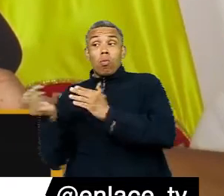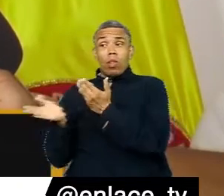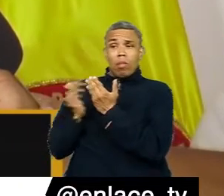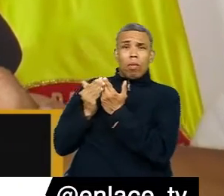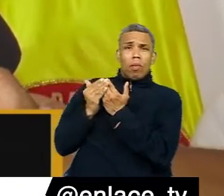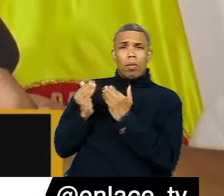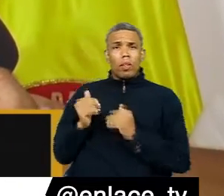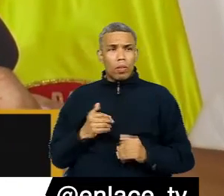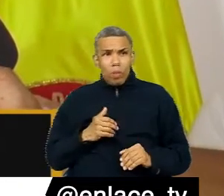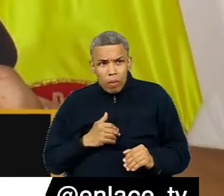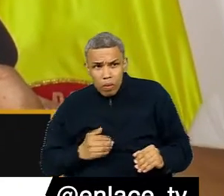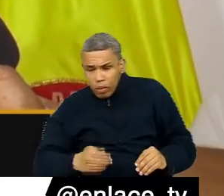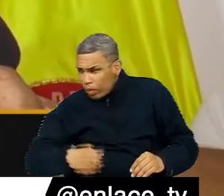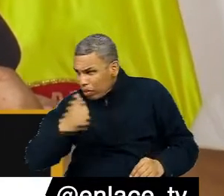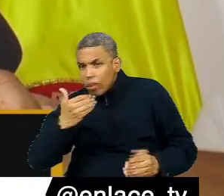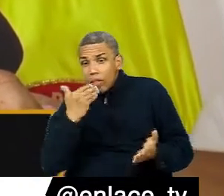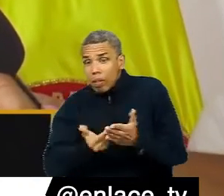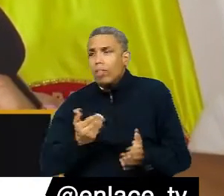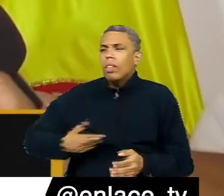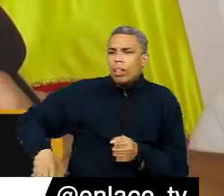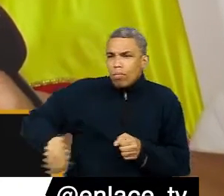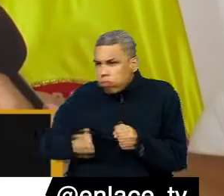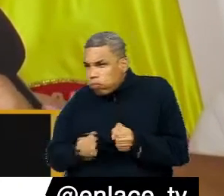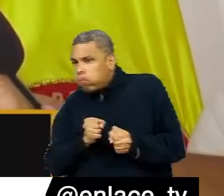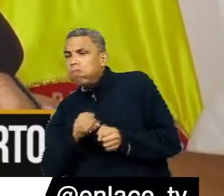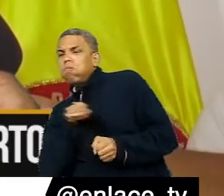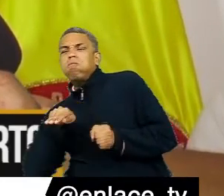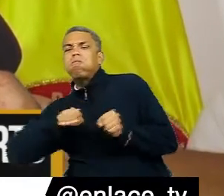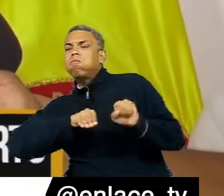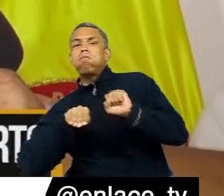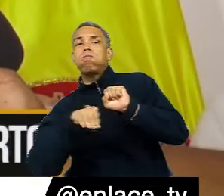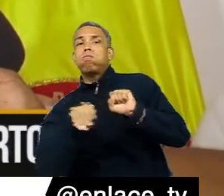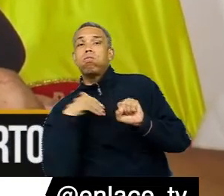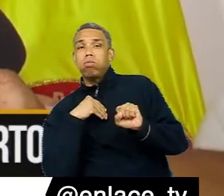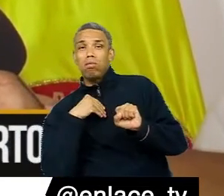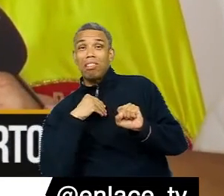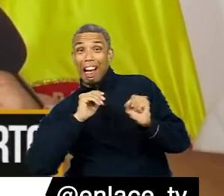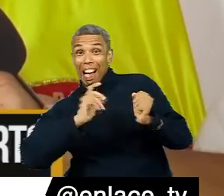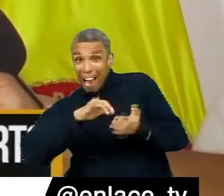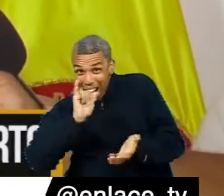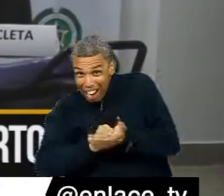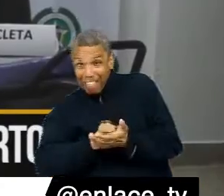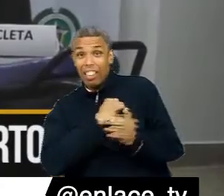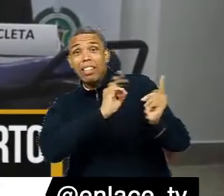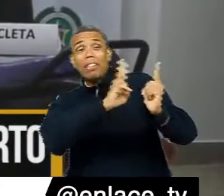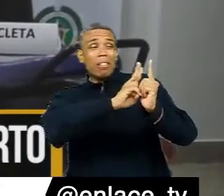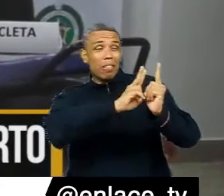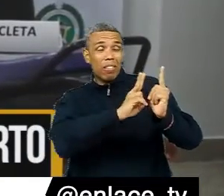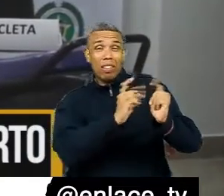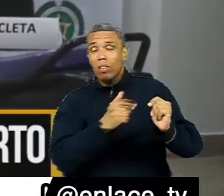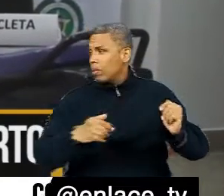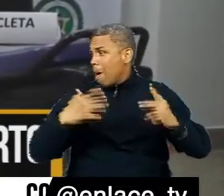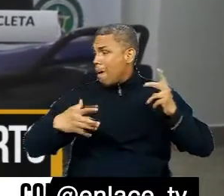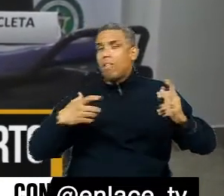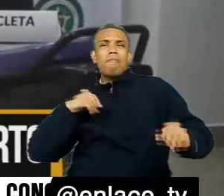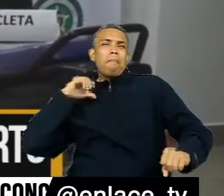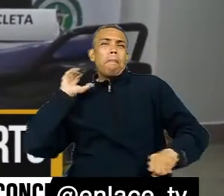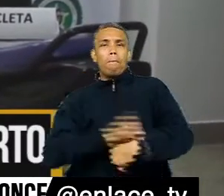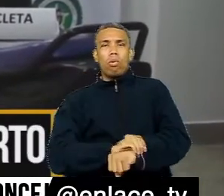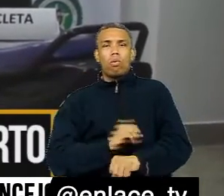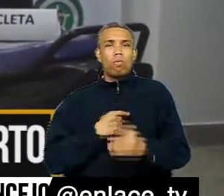cuadrante se presenta de inmediato en este lugar y logra la captura cuando estos sujetos estaban emprendiendo pues la huida. En lo corrido de 2016,